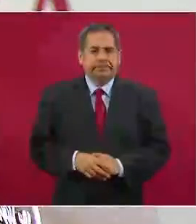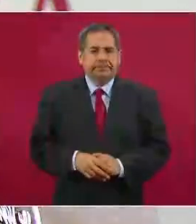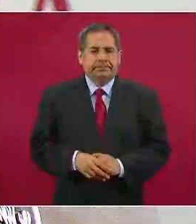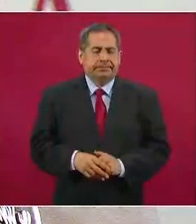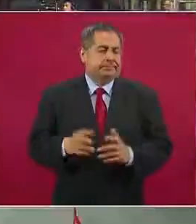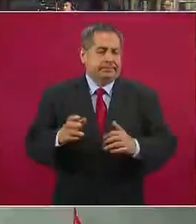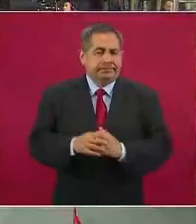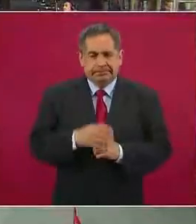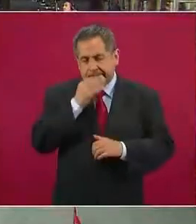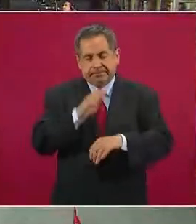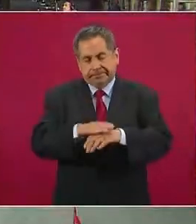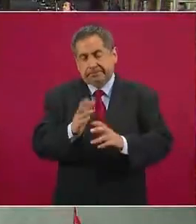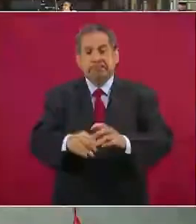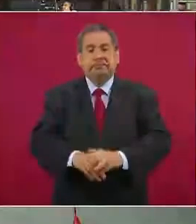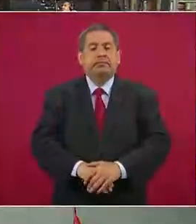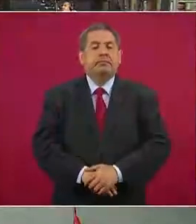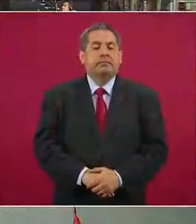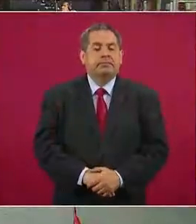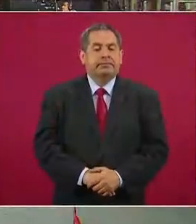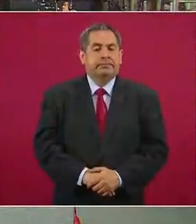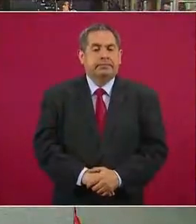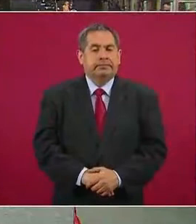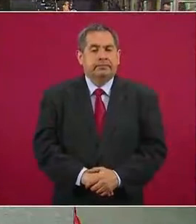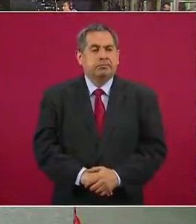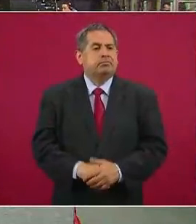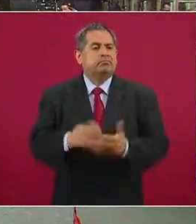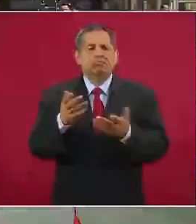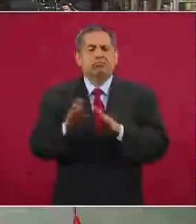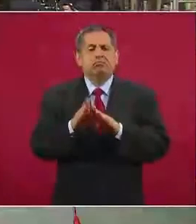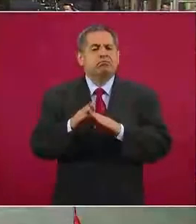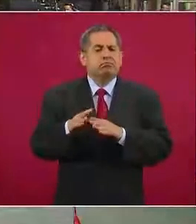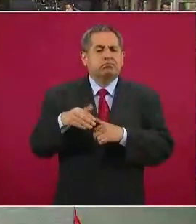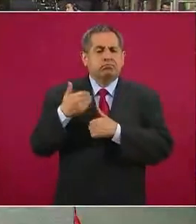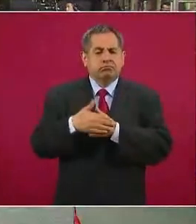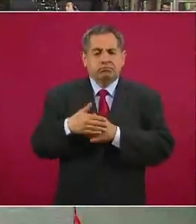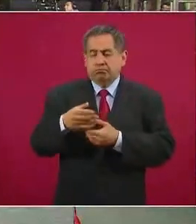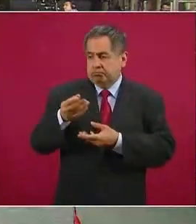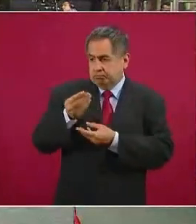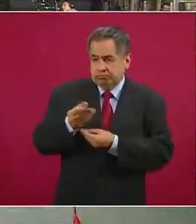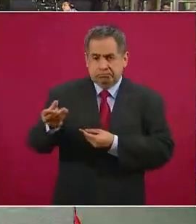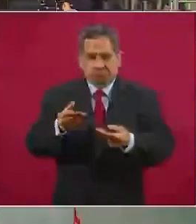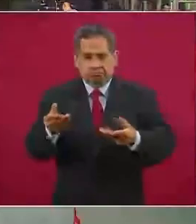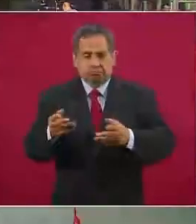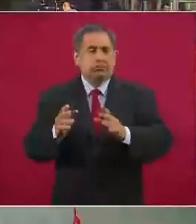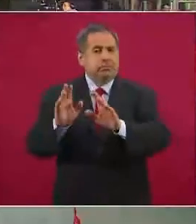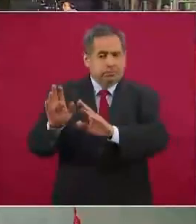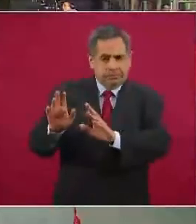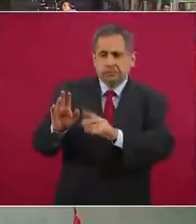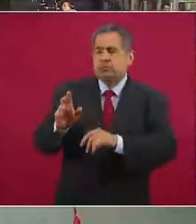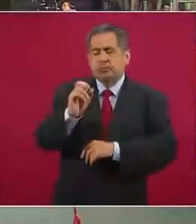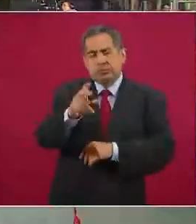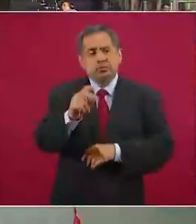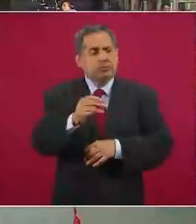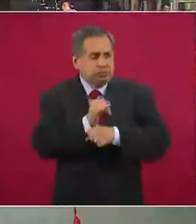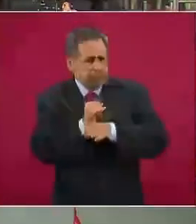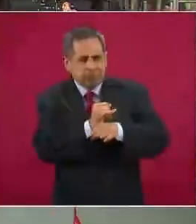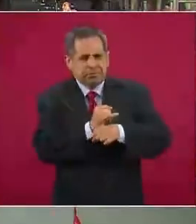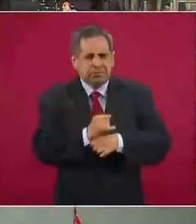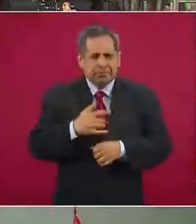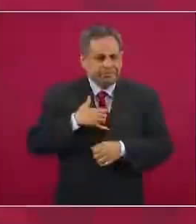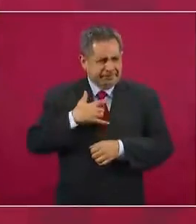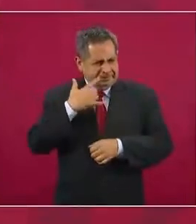Es lo que puedo decir. ¿Y la distribuidora, cómo va el proceso para conformar? Se está haciendo la investigación porque hay cosas